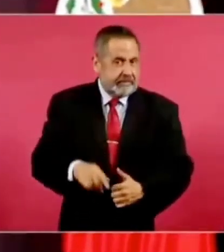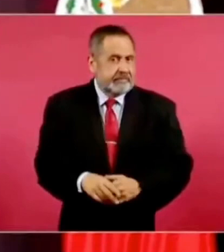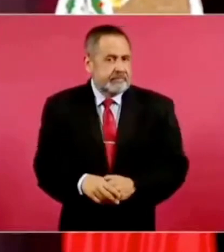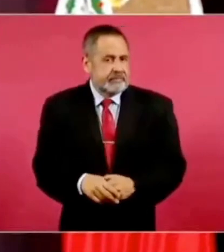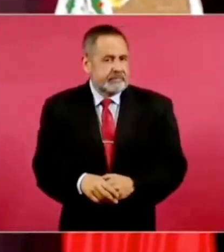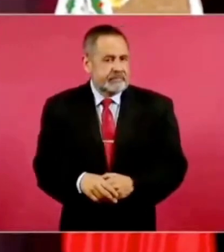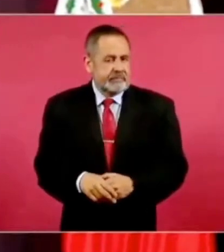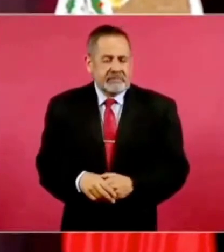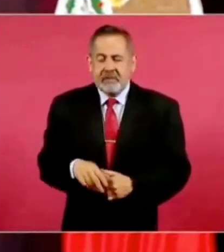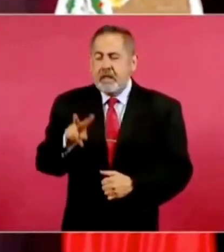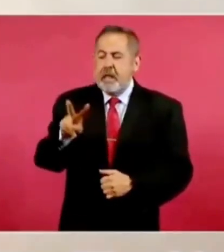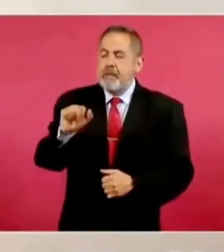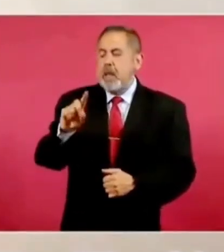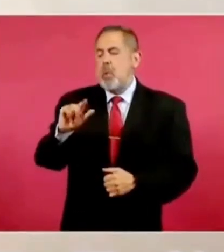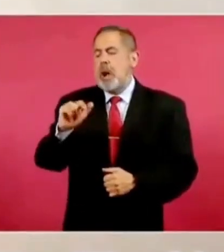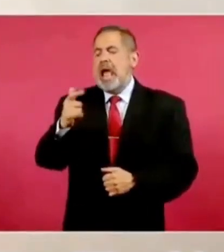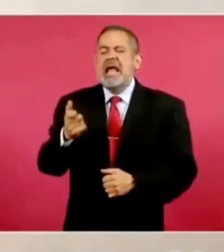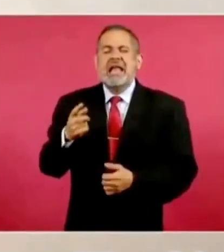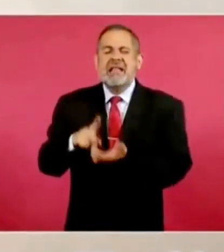badulaque,